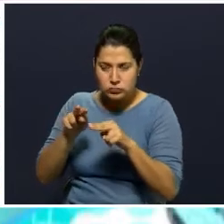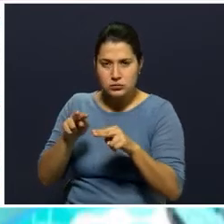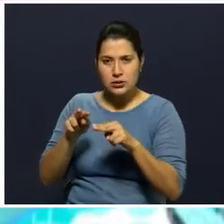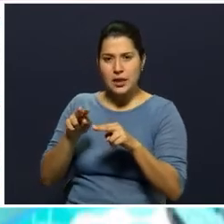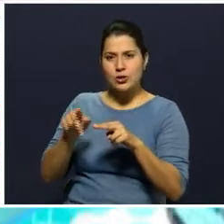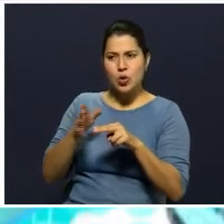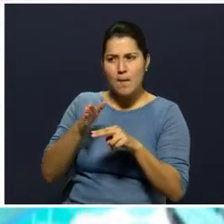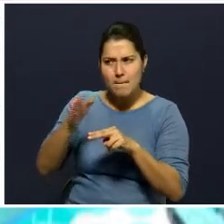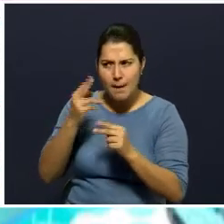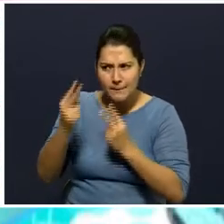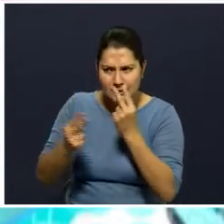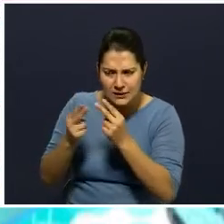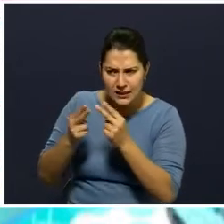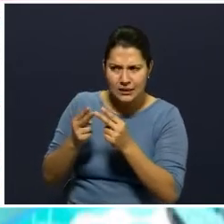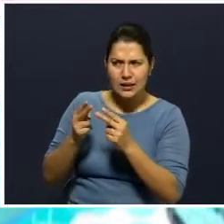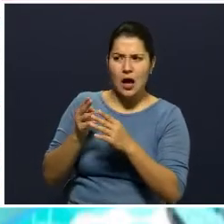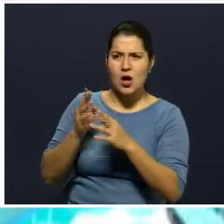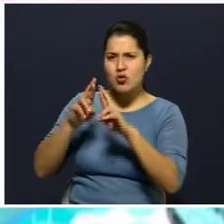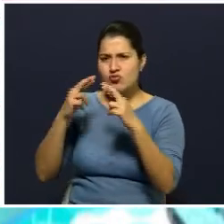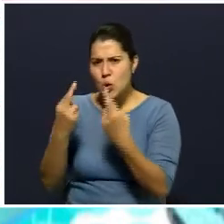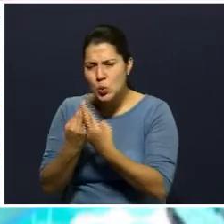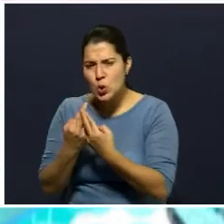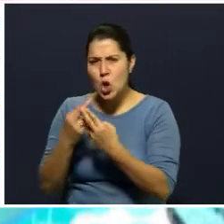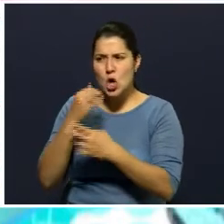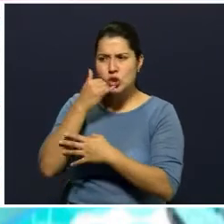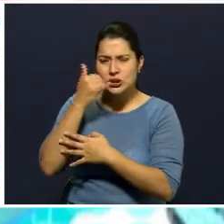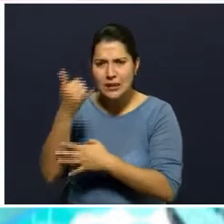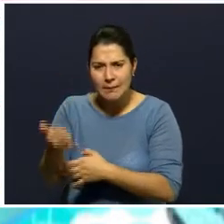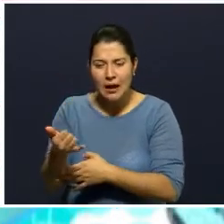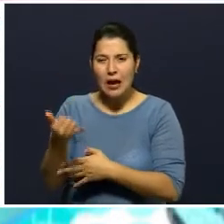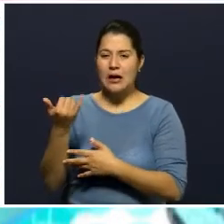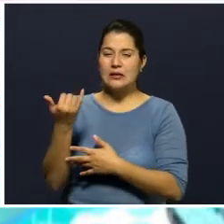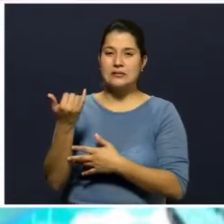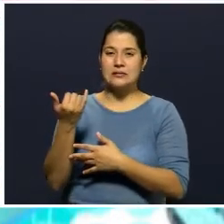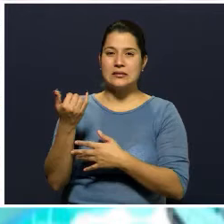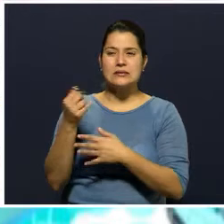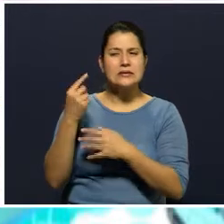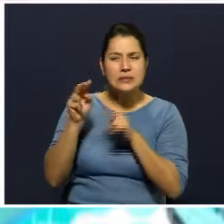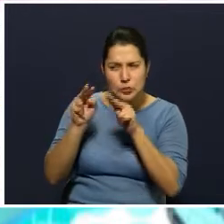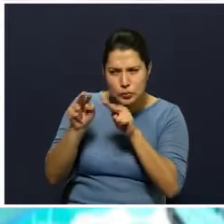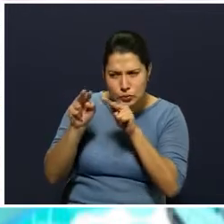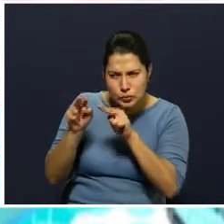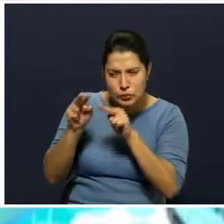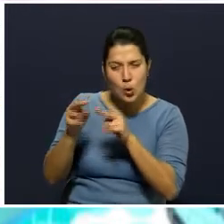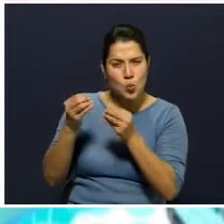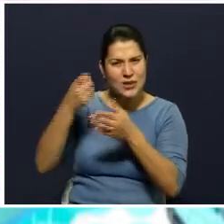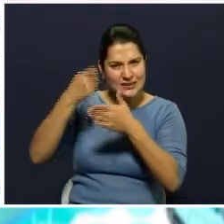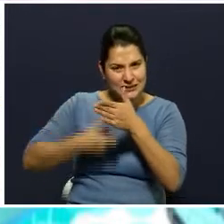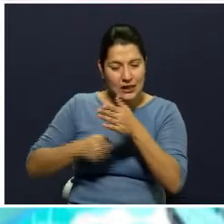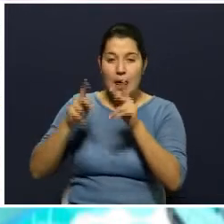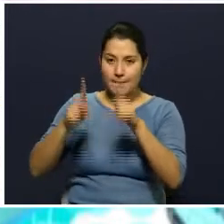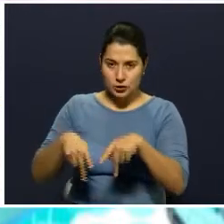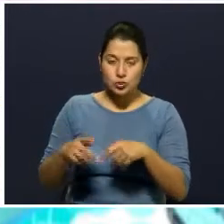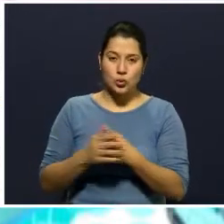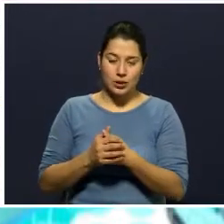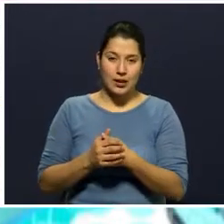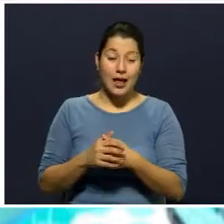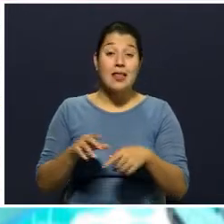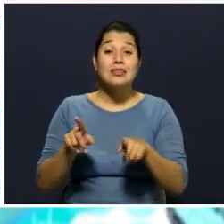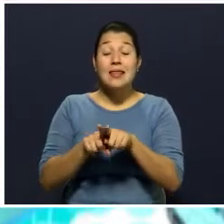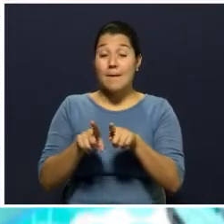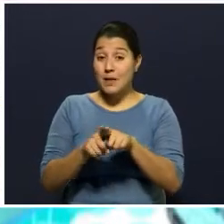ese seguimiento es de reuniones, ese seguimiento es de llamadas telefónicas. Se le hace un seguimiento bastante importante. Hay que tomar en cuenta también